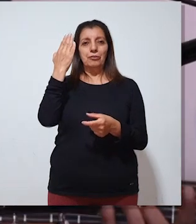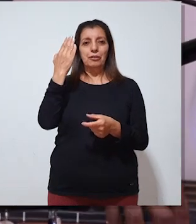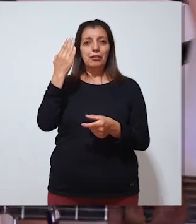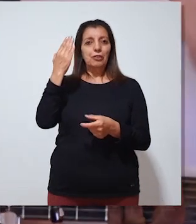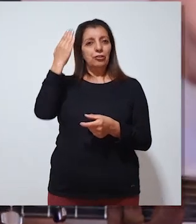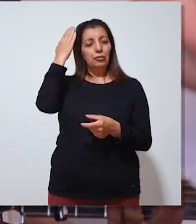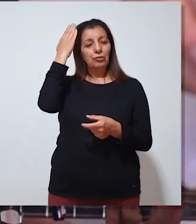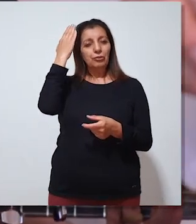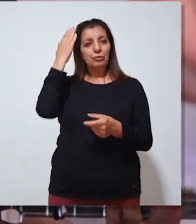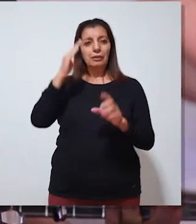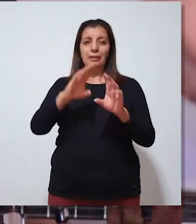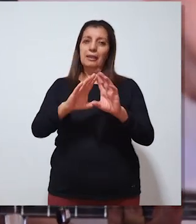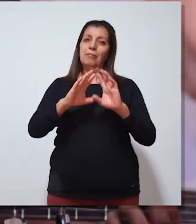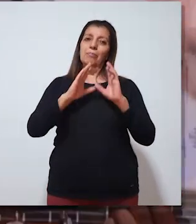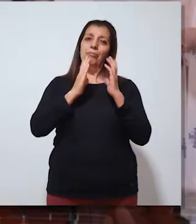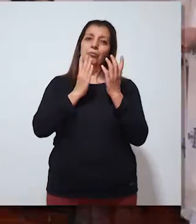Señor, Dios del